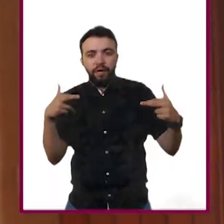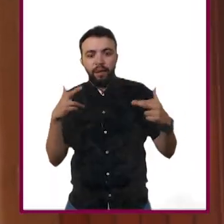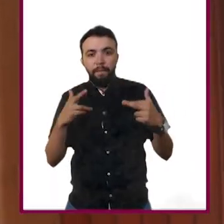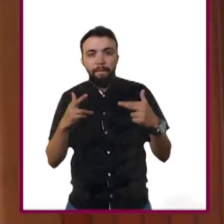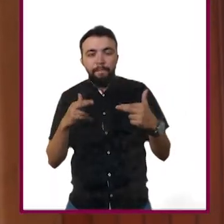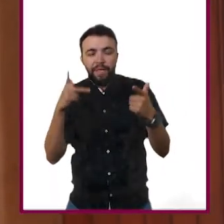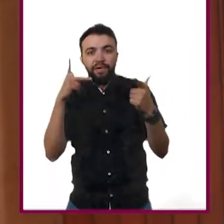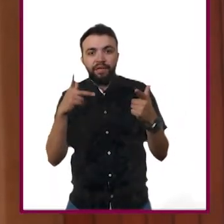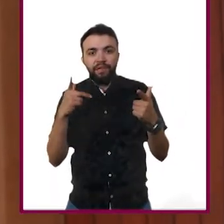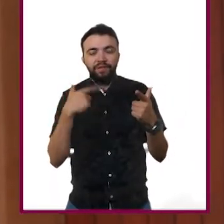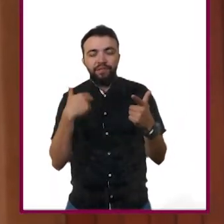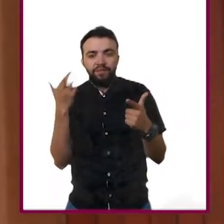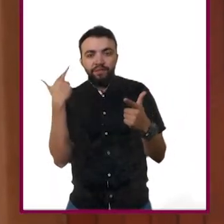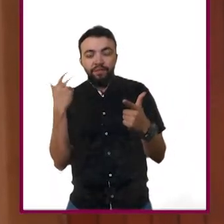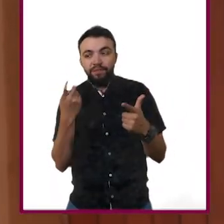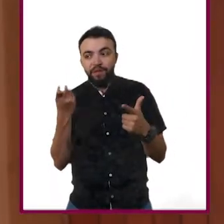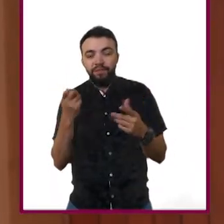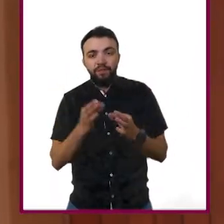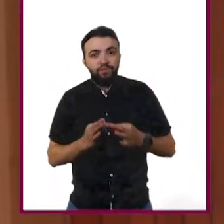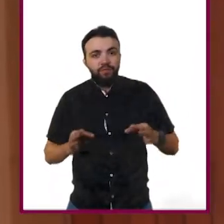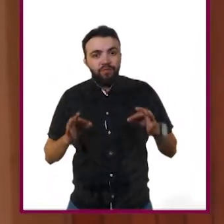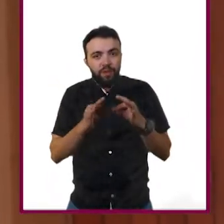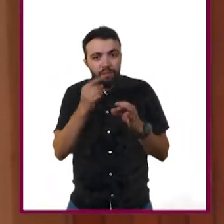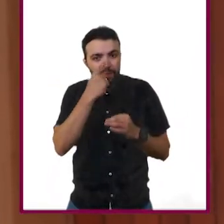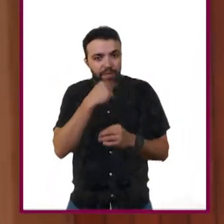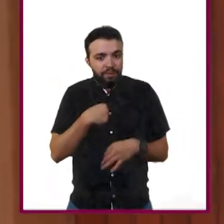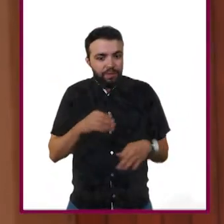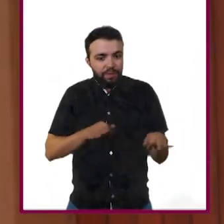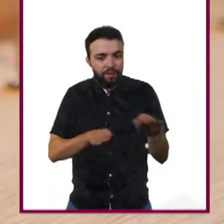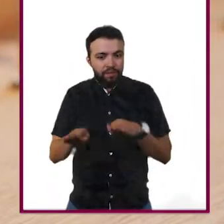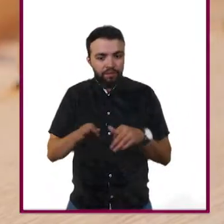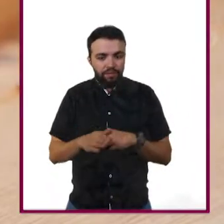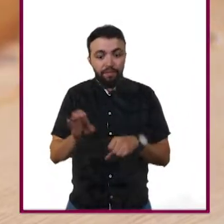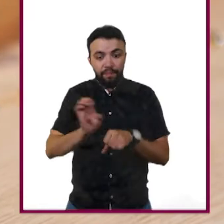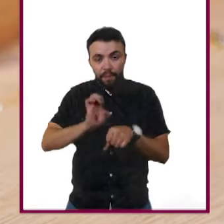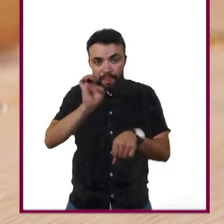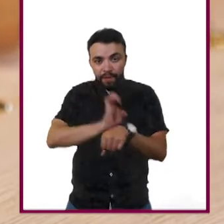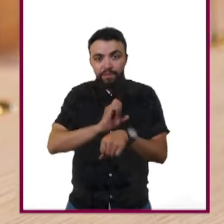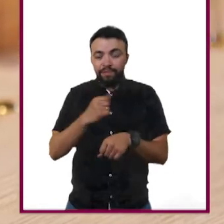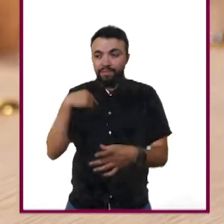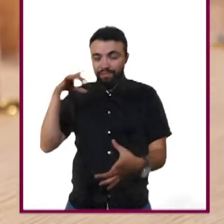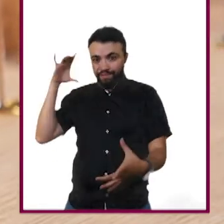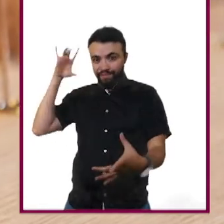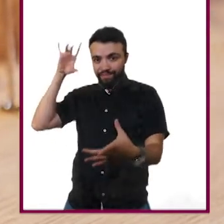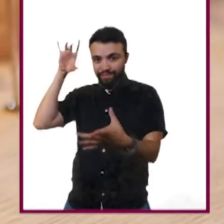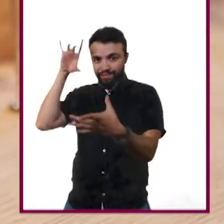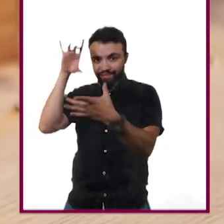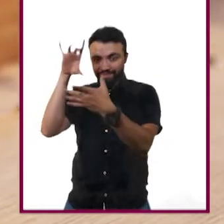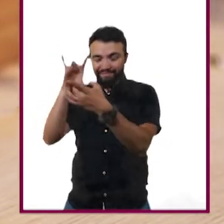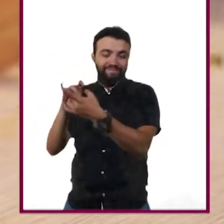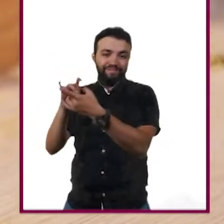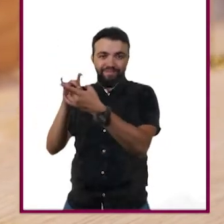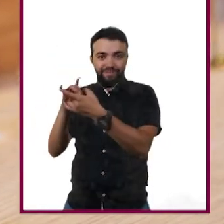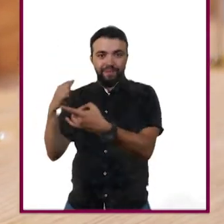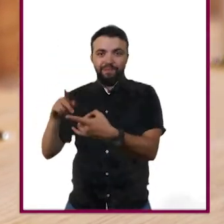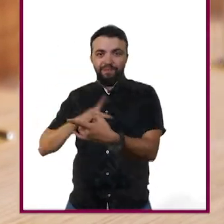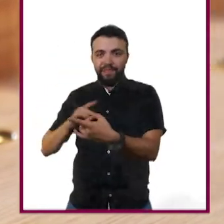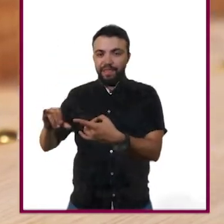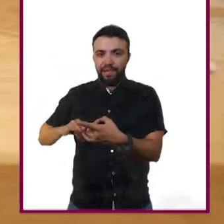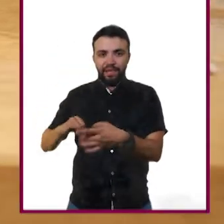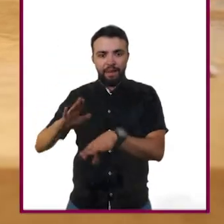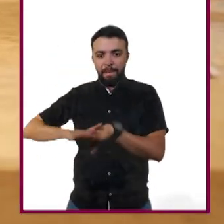muy importante para mi trabajo el sonido. Entonces, me conectó en mí el interés